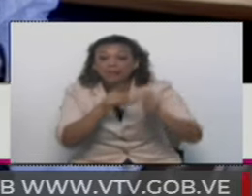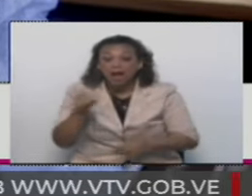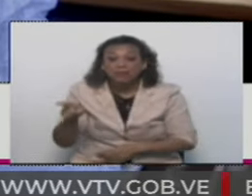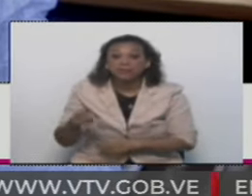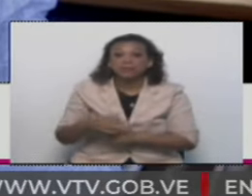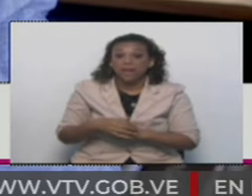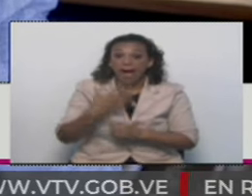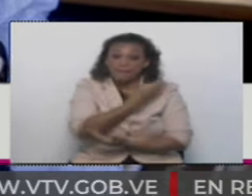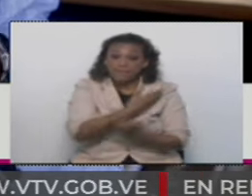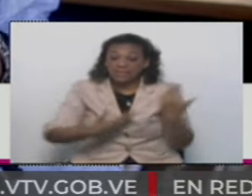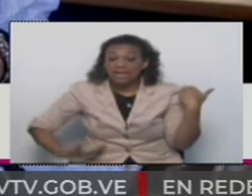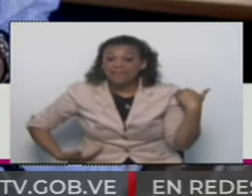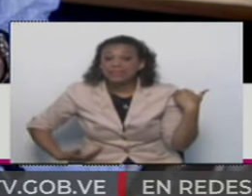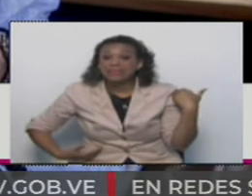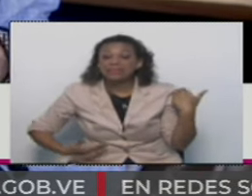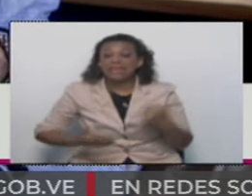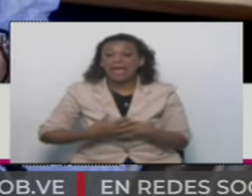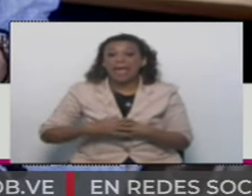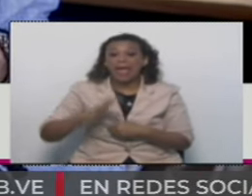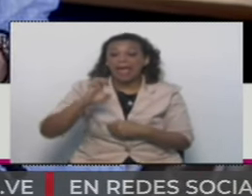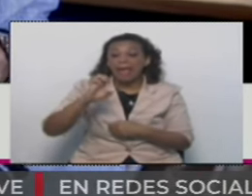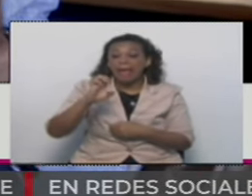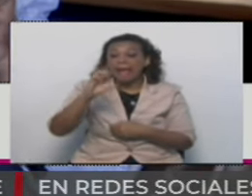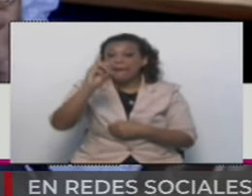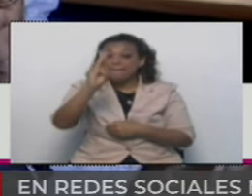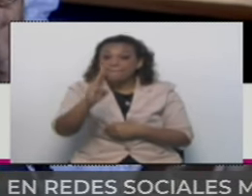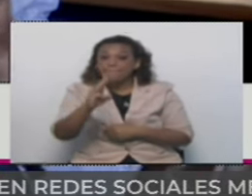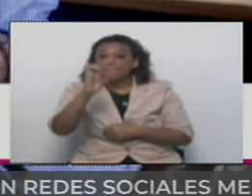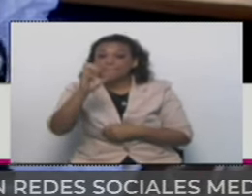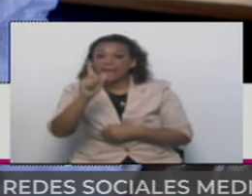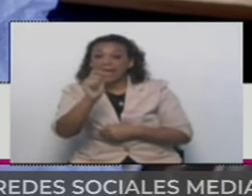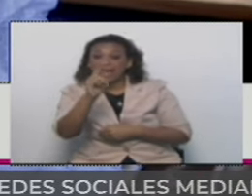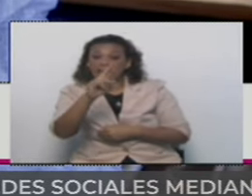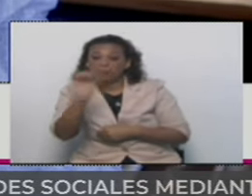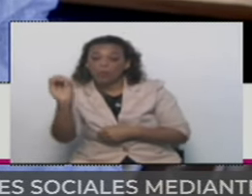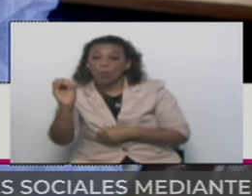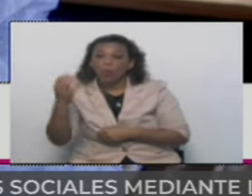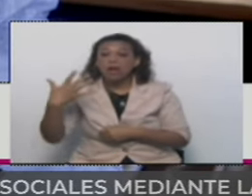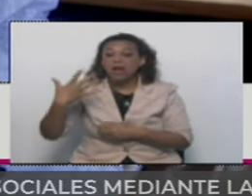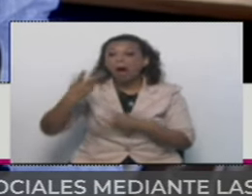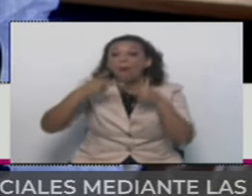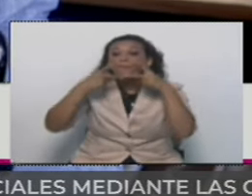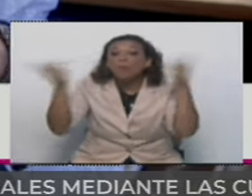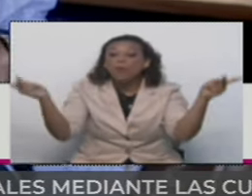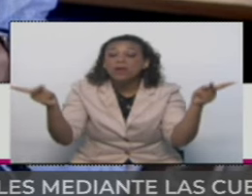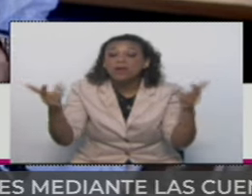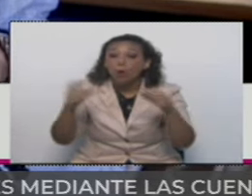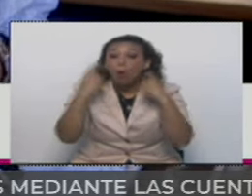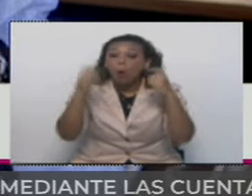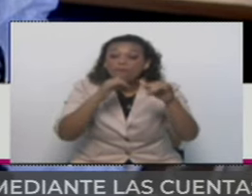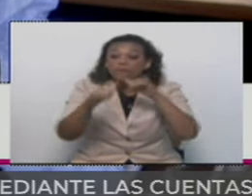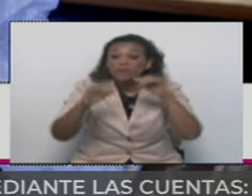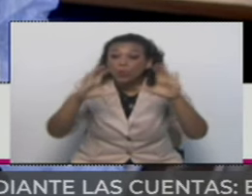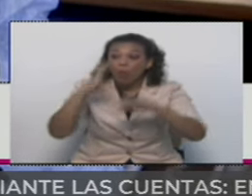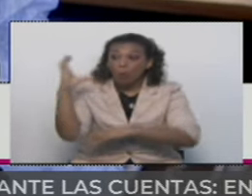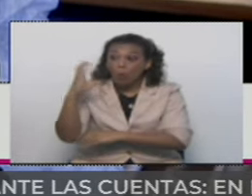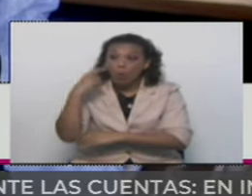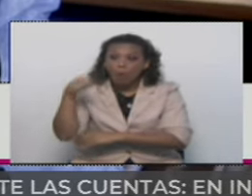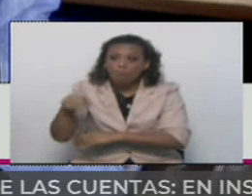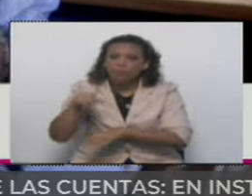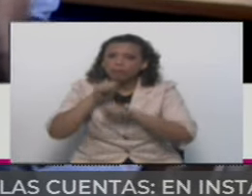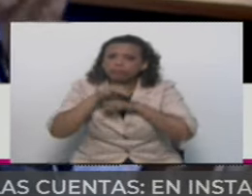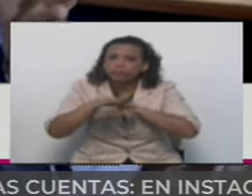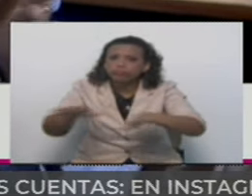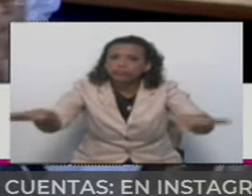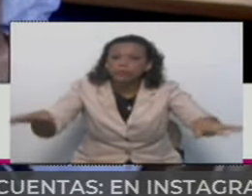El presidente Petro y la opinión pública colombiana ha denunciado esta situación. Es